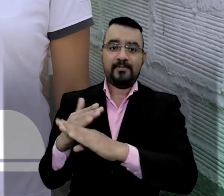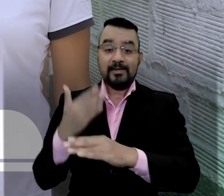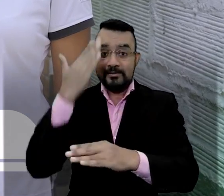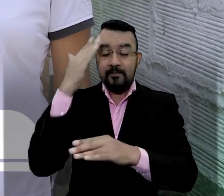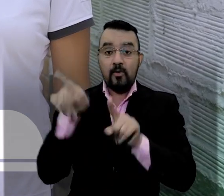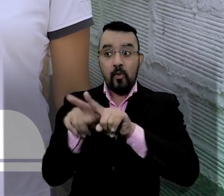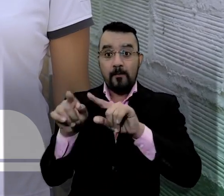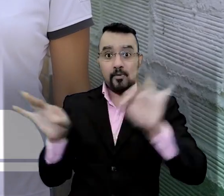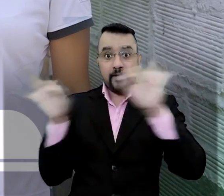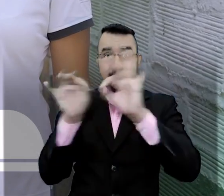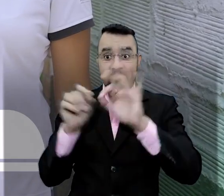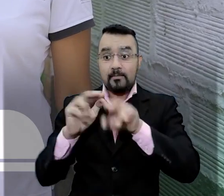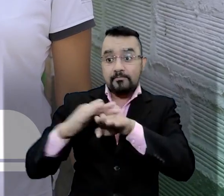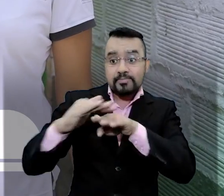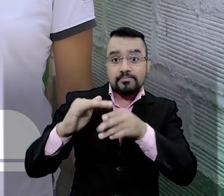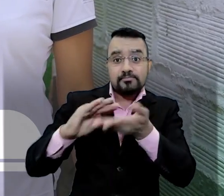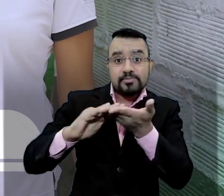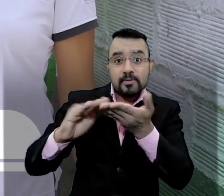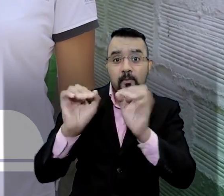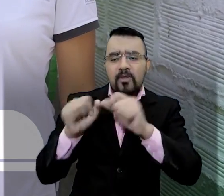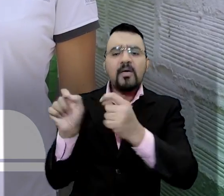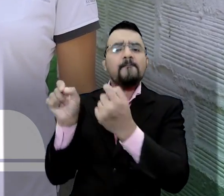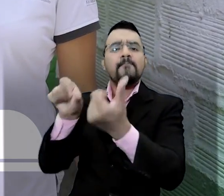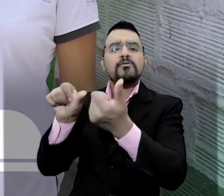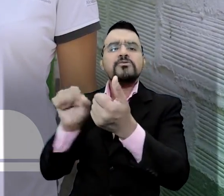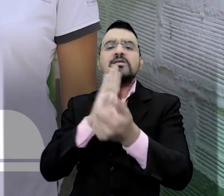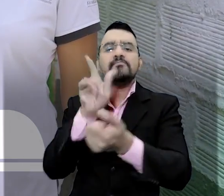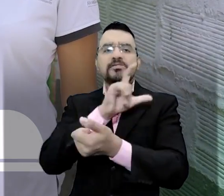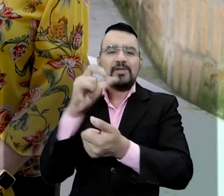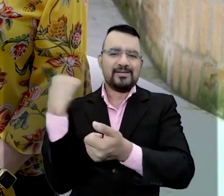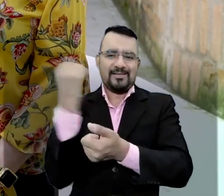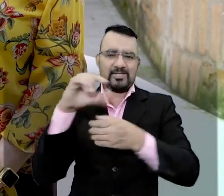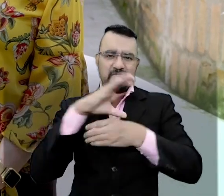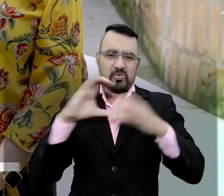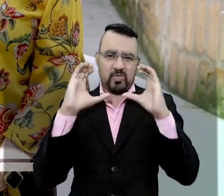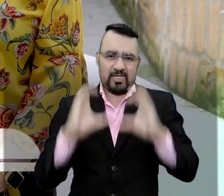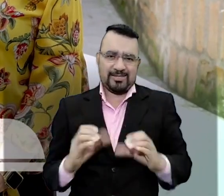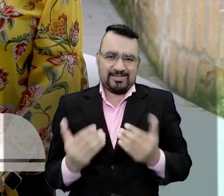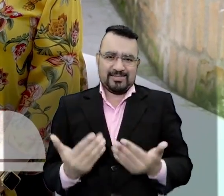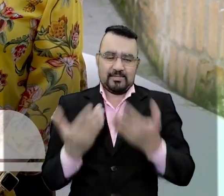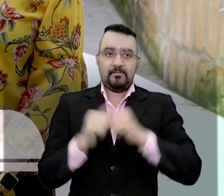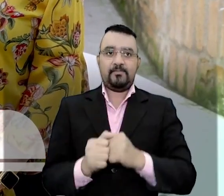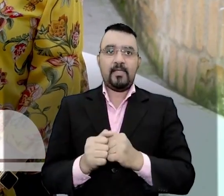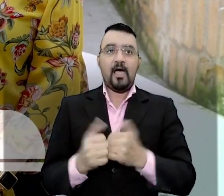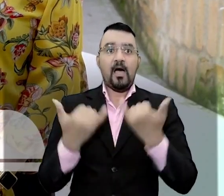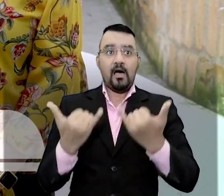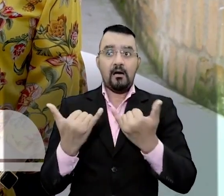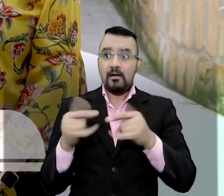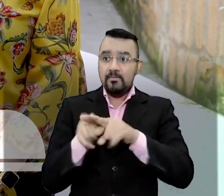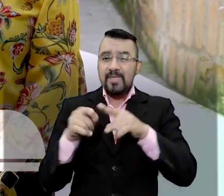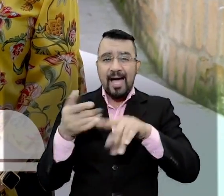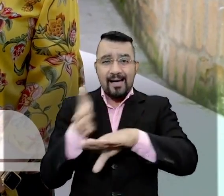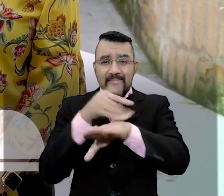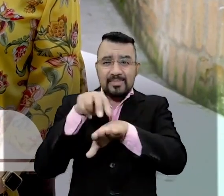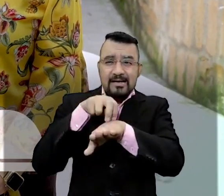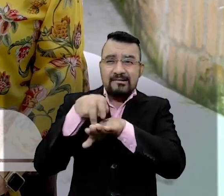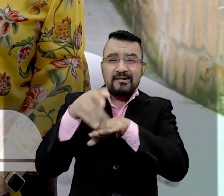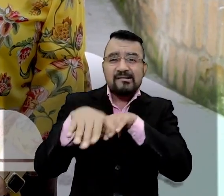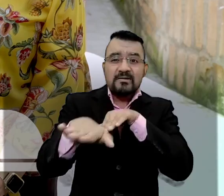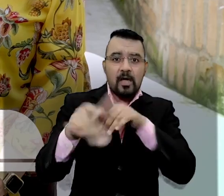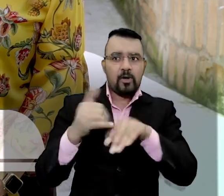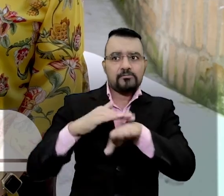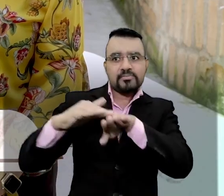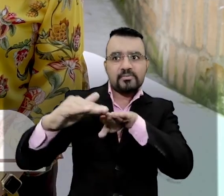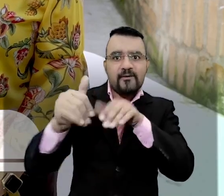es una inversión que permite promover mejores condiciones de vida para los habitantes. Es muy grande el beneficio para la comunidad, ya que tienen